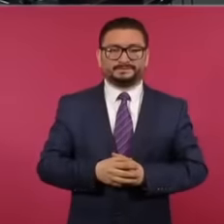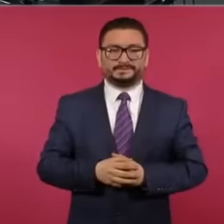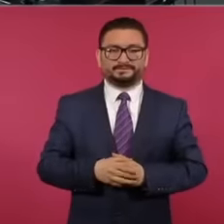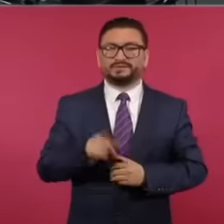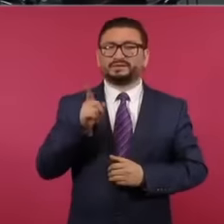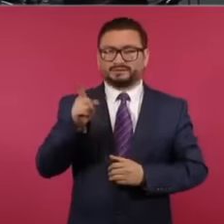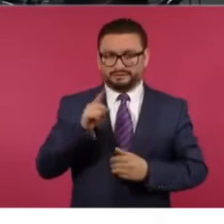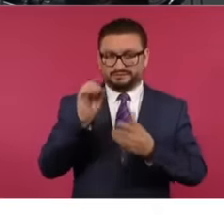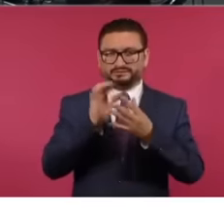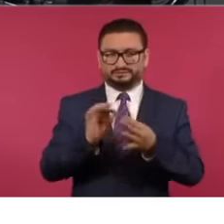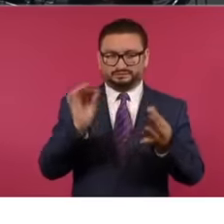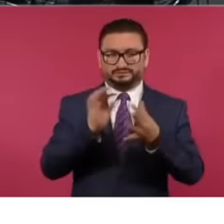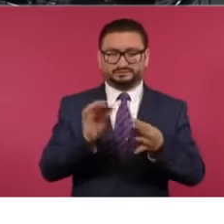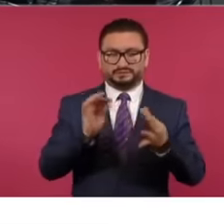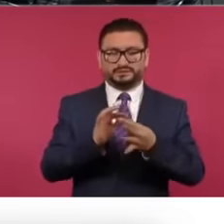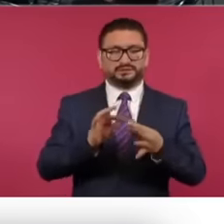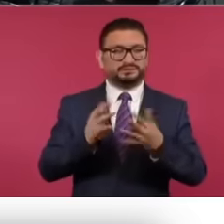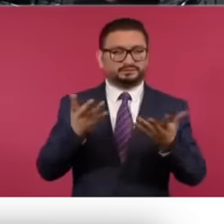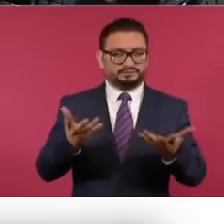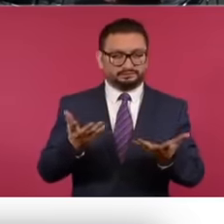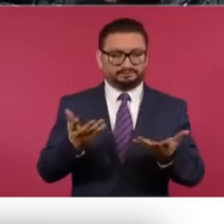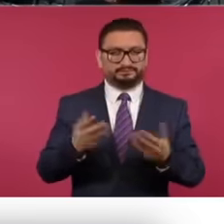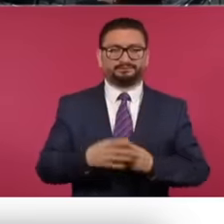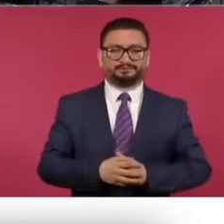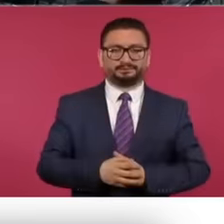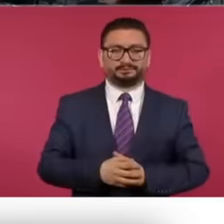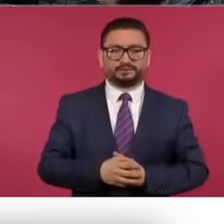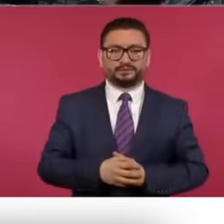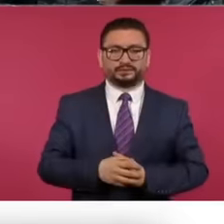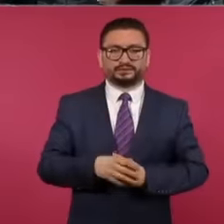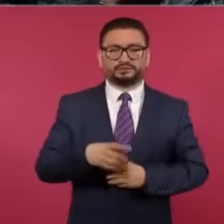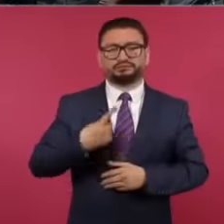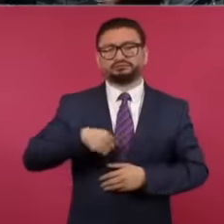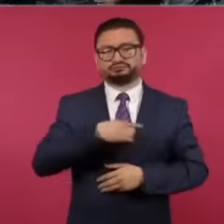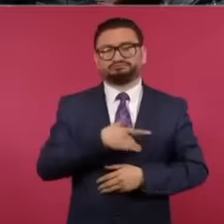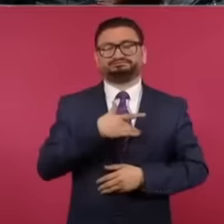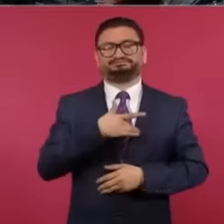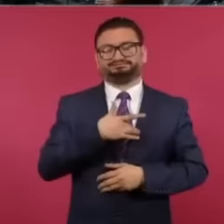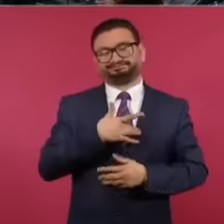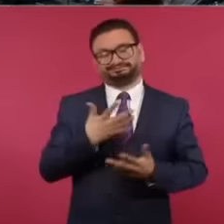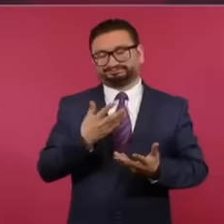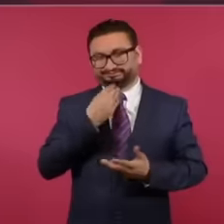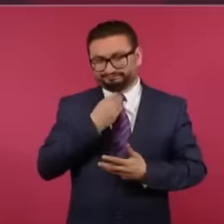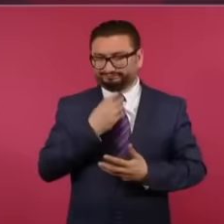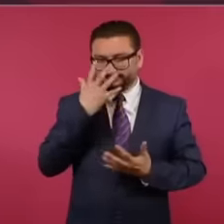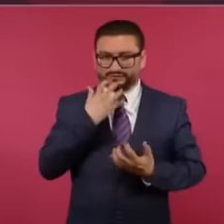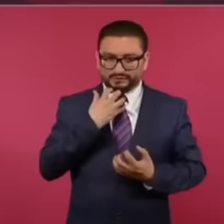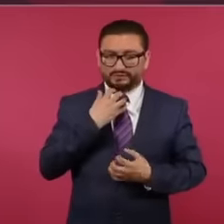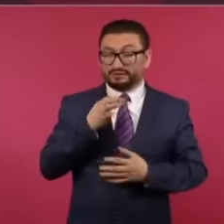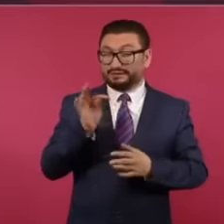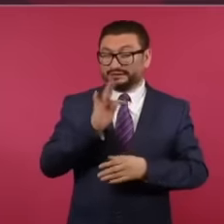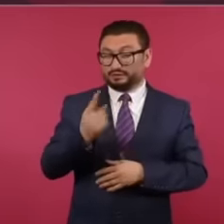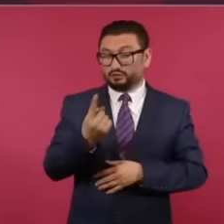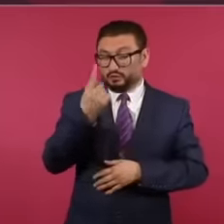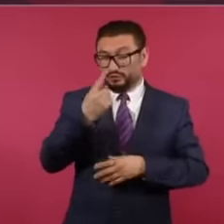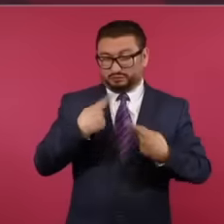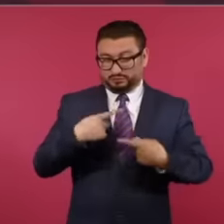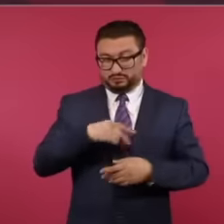que te va a decir que es muy triste, porque aunque se tratara de uno,